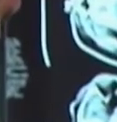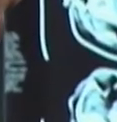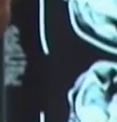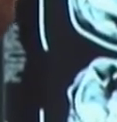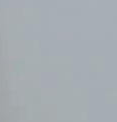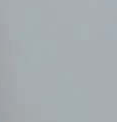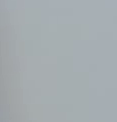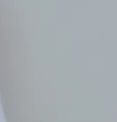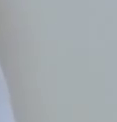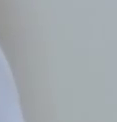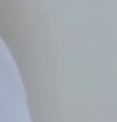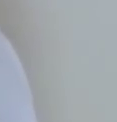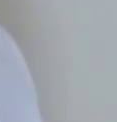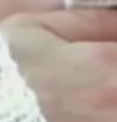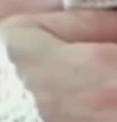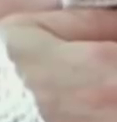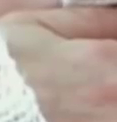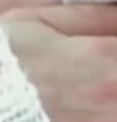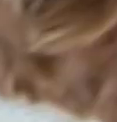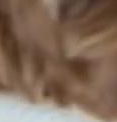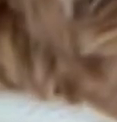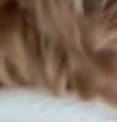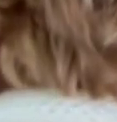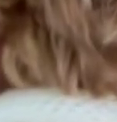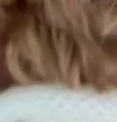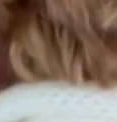queda? 2 o 3 meses.